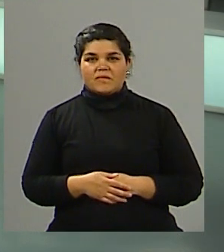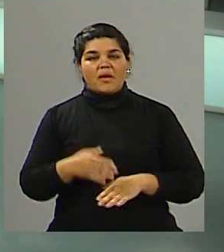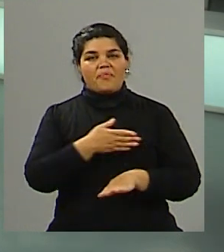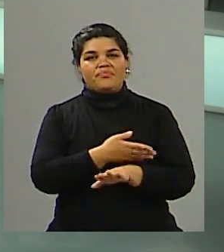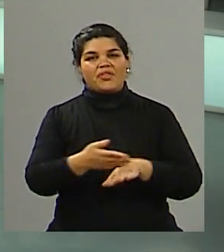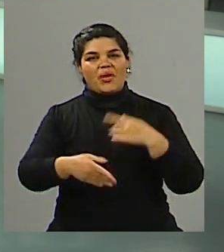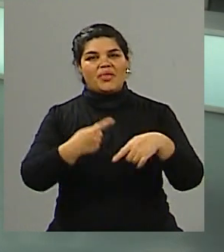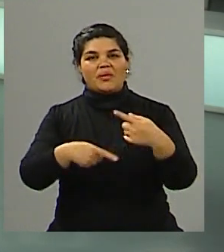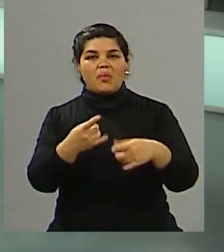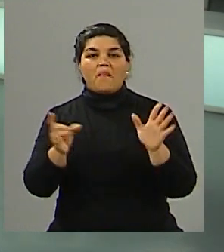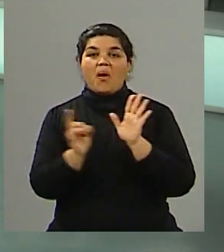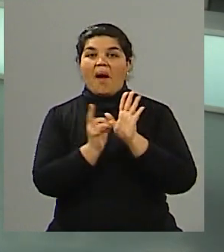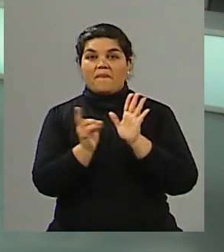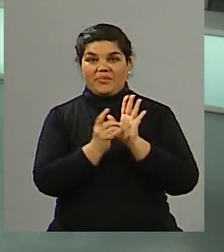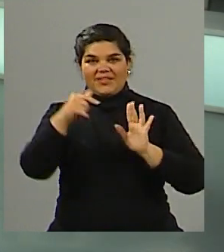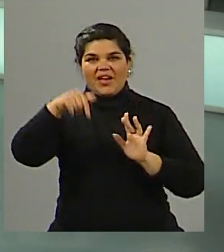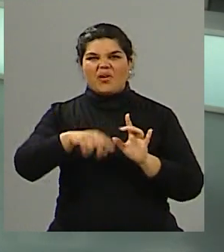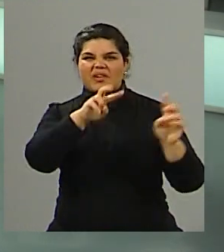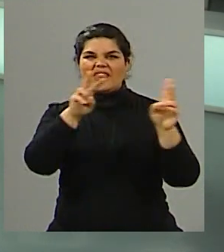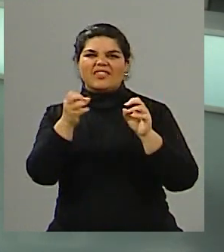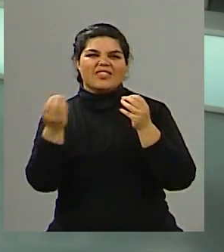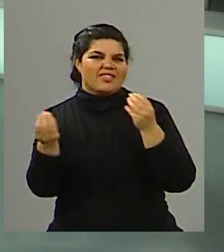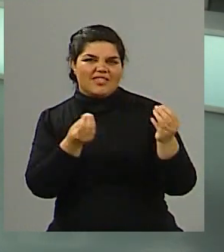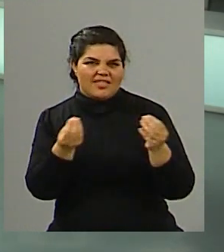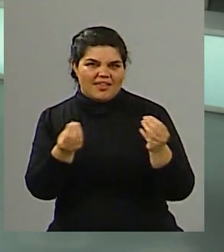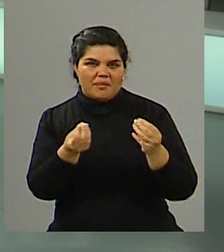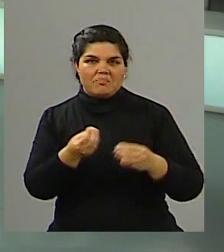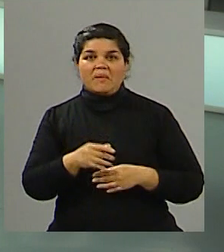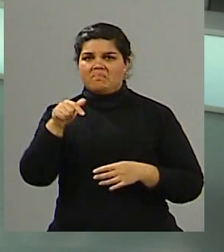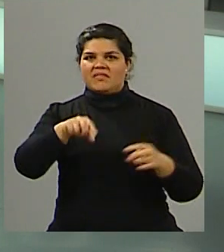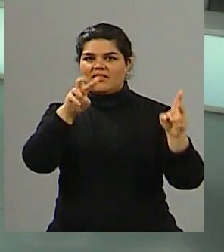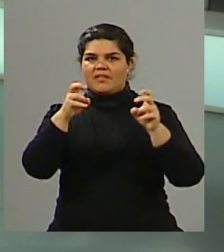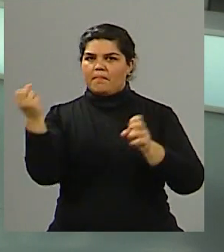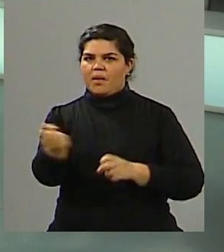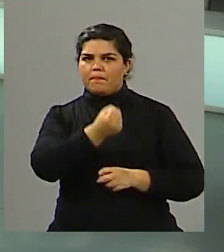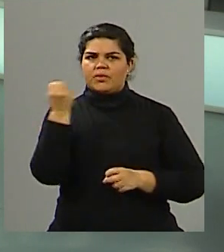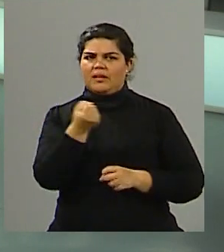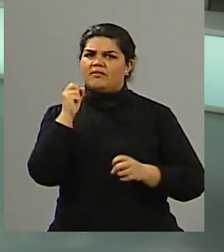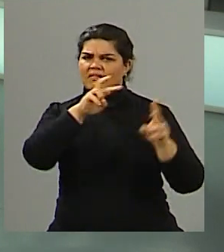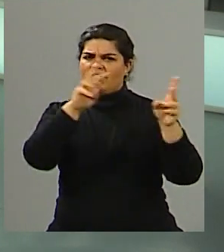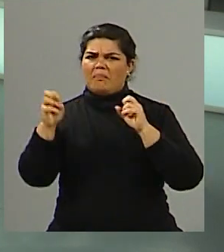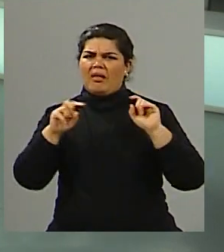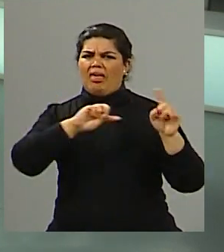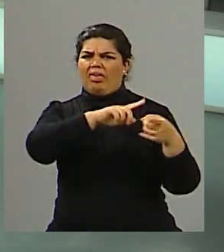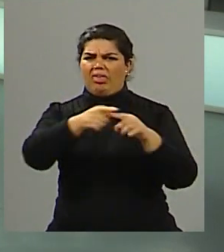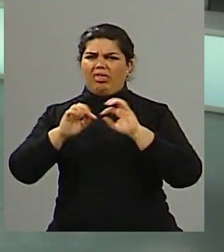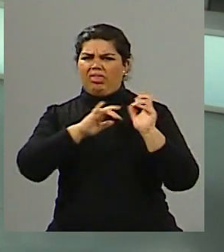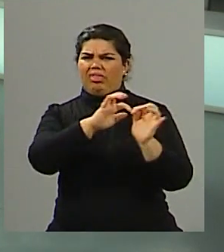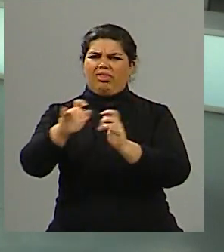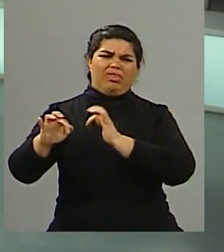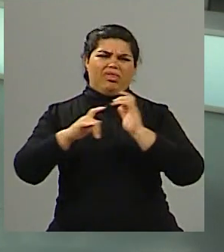Seguimos en Apuntes y vamos a comenzar a desarrollar un tema muy importante, que es un tema polémico que arrastra